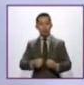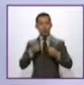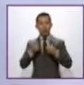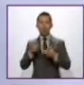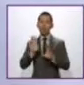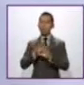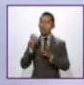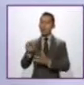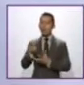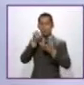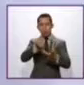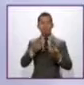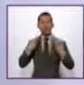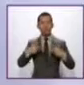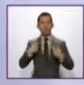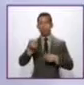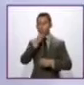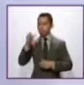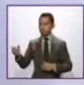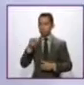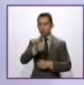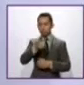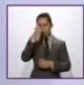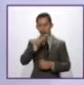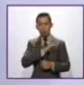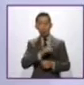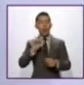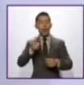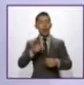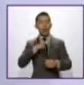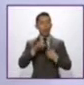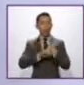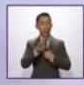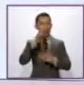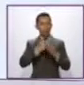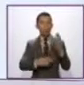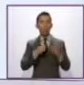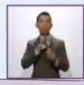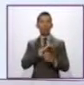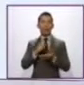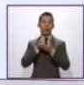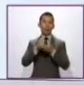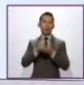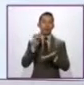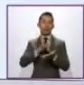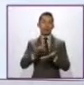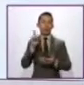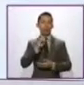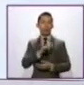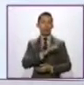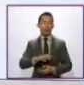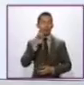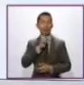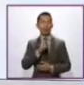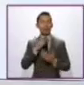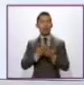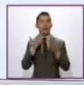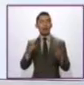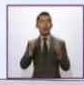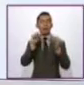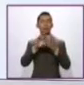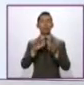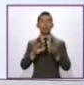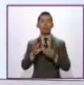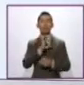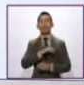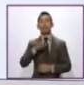personal capacitado para poder atender a quienes sufren de violencia. Muchas gracias. Gracias, candidata. Y ahora escuchemos a